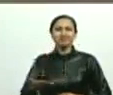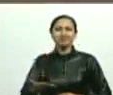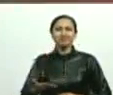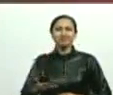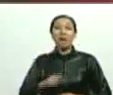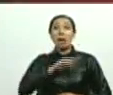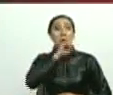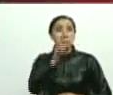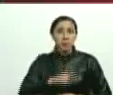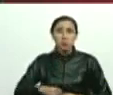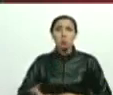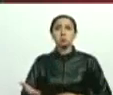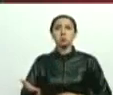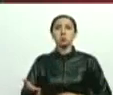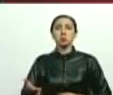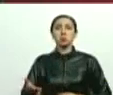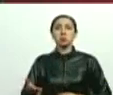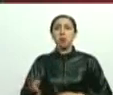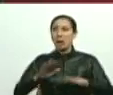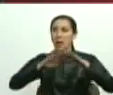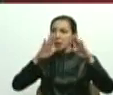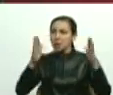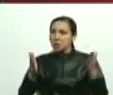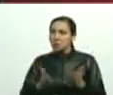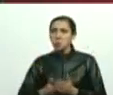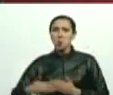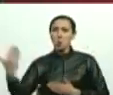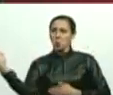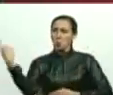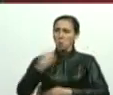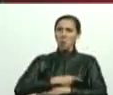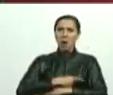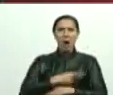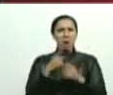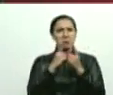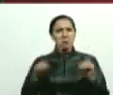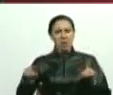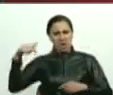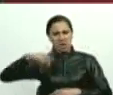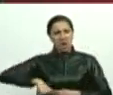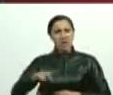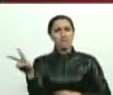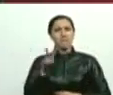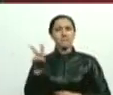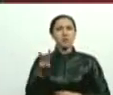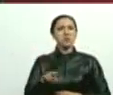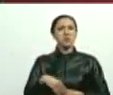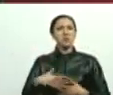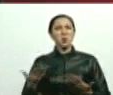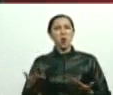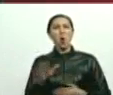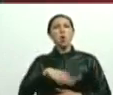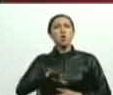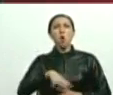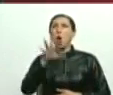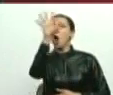Pregunto al mundo que nos acusa de dictadura y de régimen. ¿En qué parte del mundo se